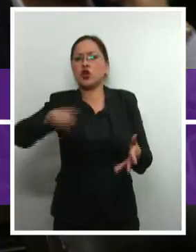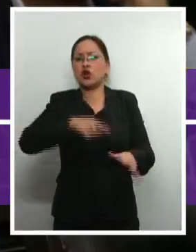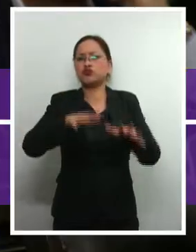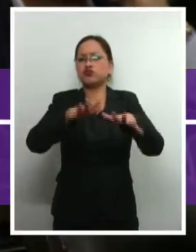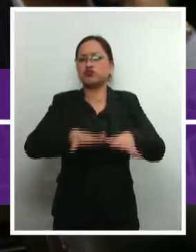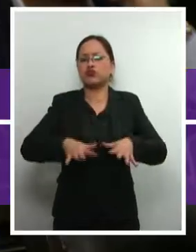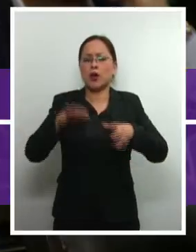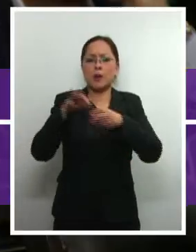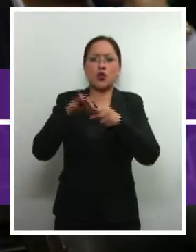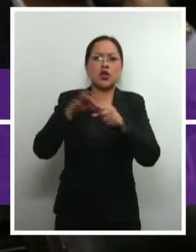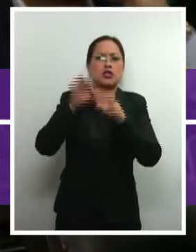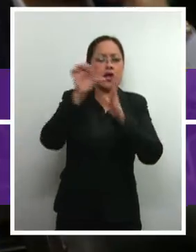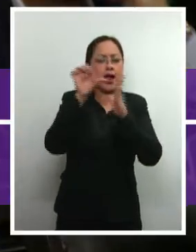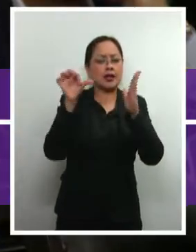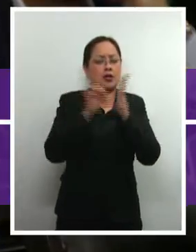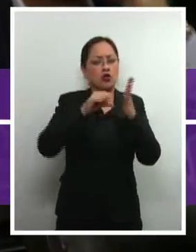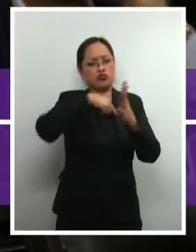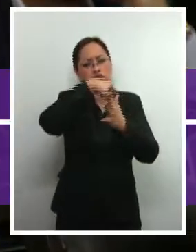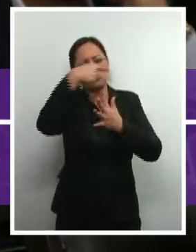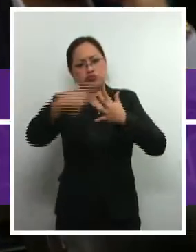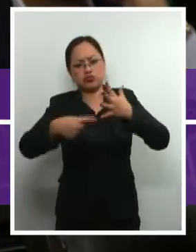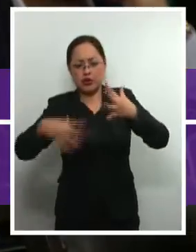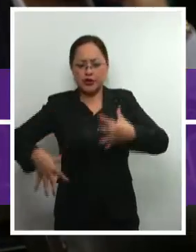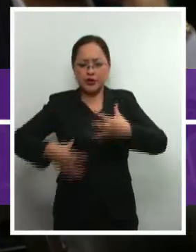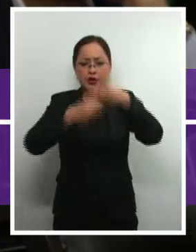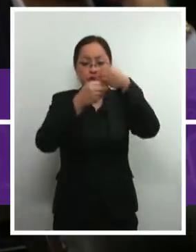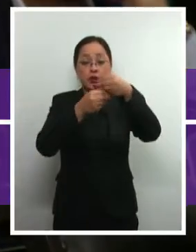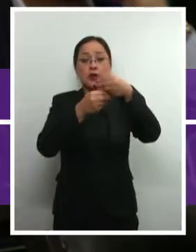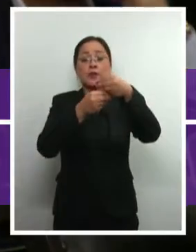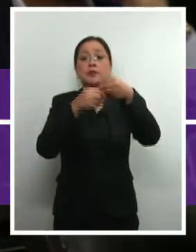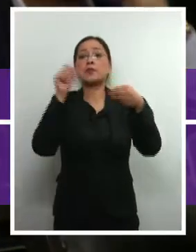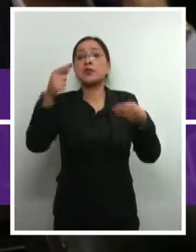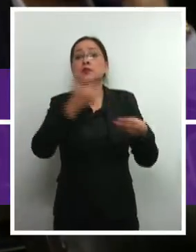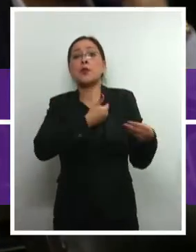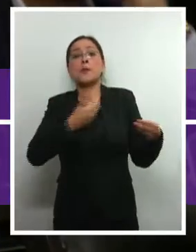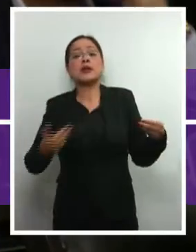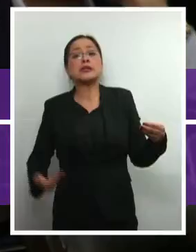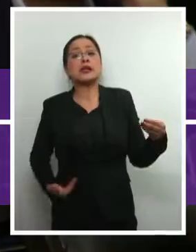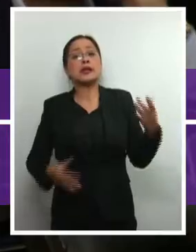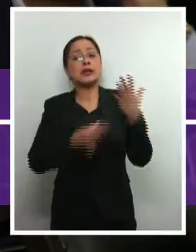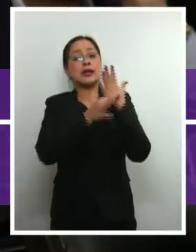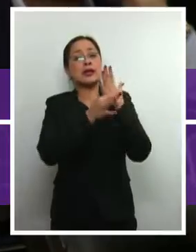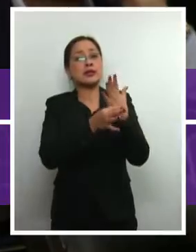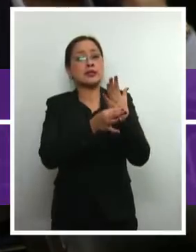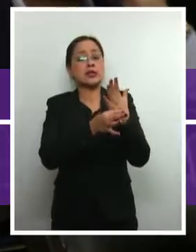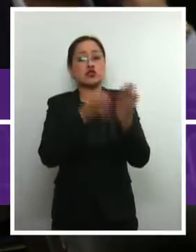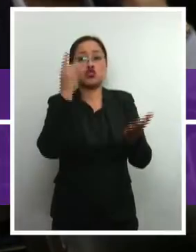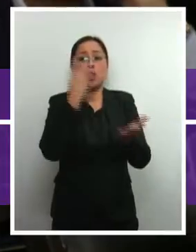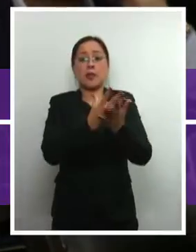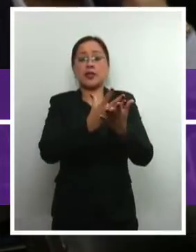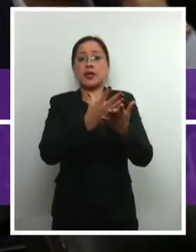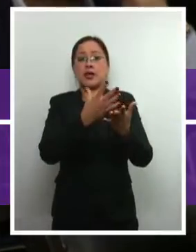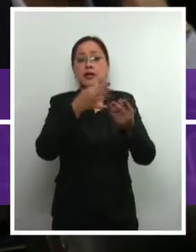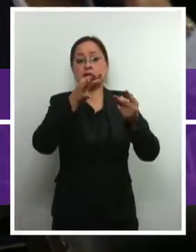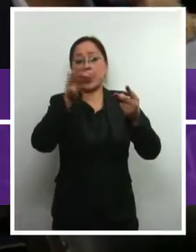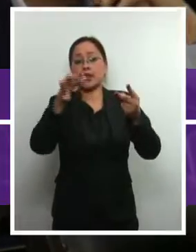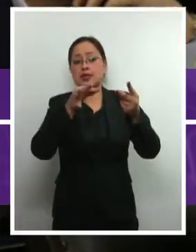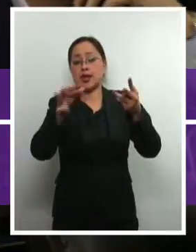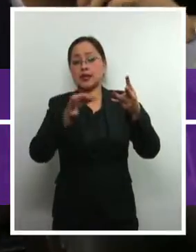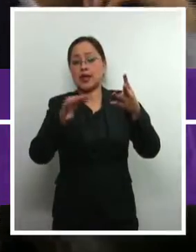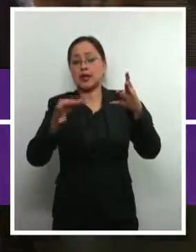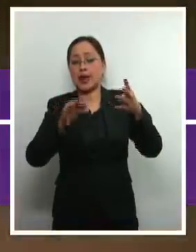votación el artículo en lo general y el presidente dice, salvo tales y